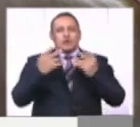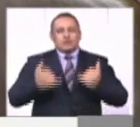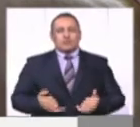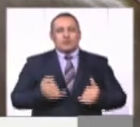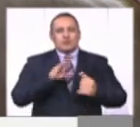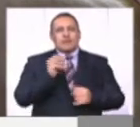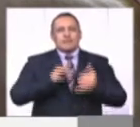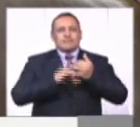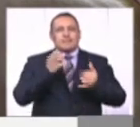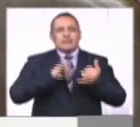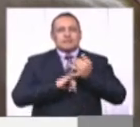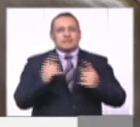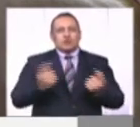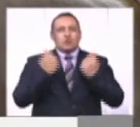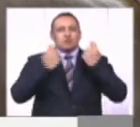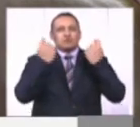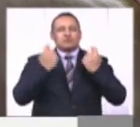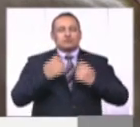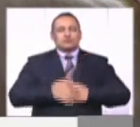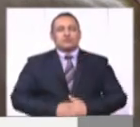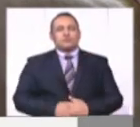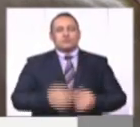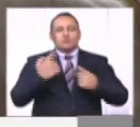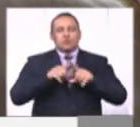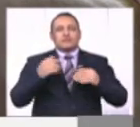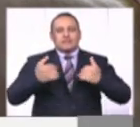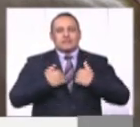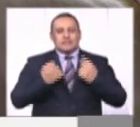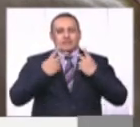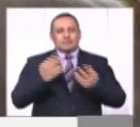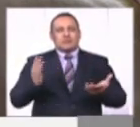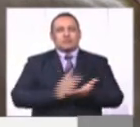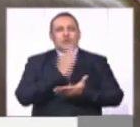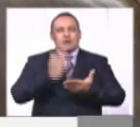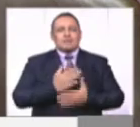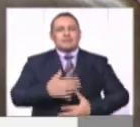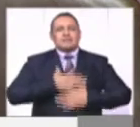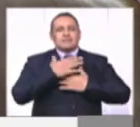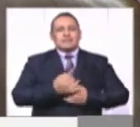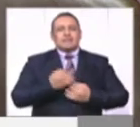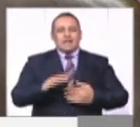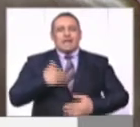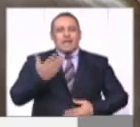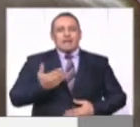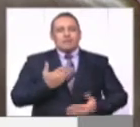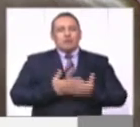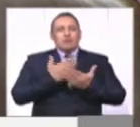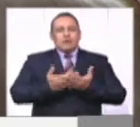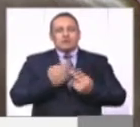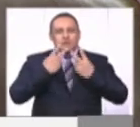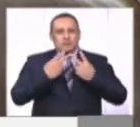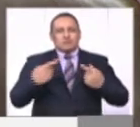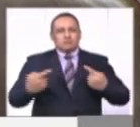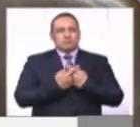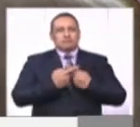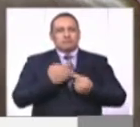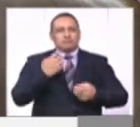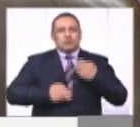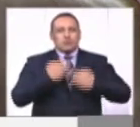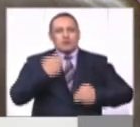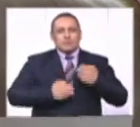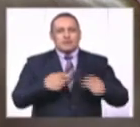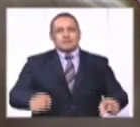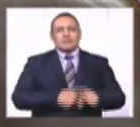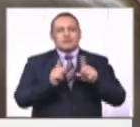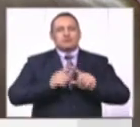bases del concurso público por tener conflictos de intereses existen comprobados conflictos de intereses dado